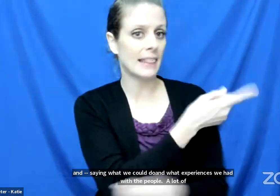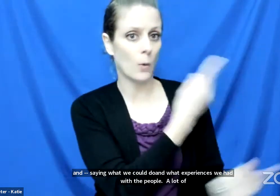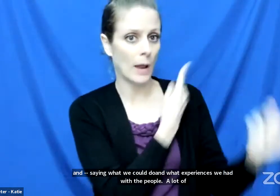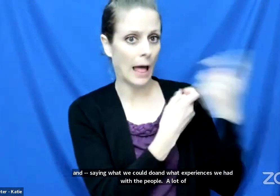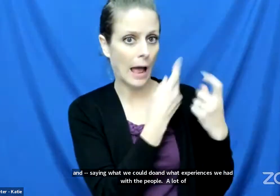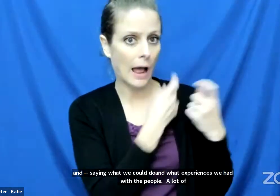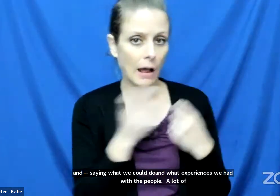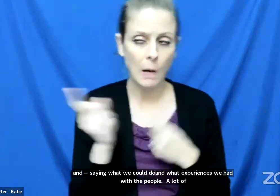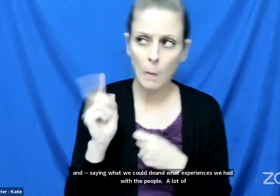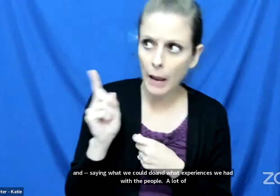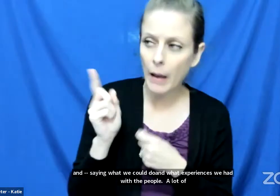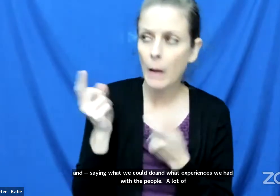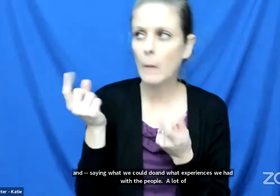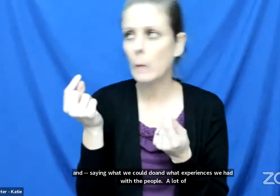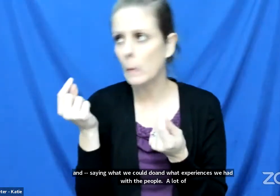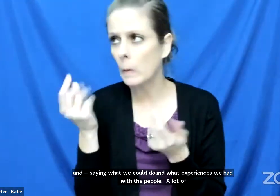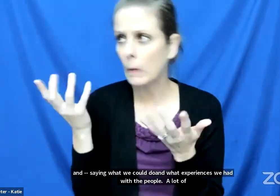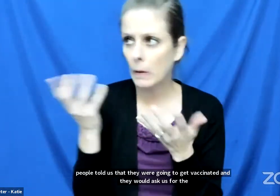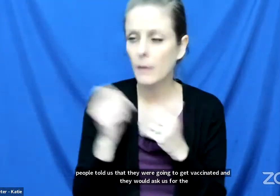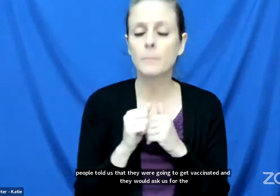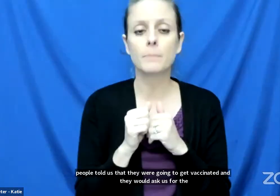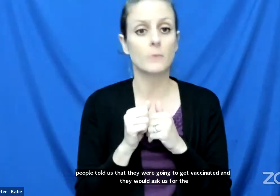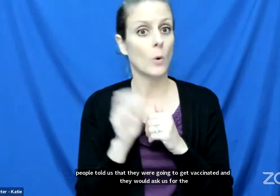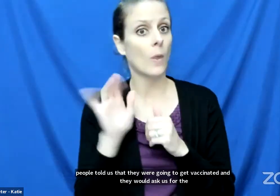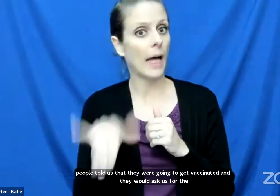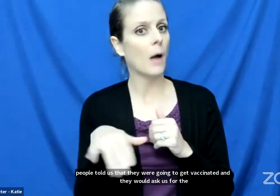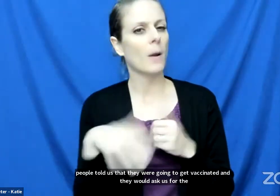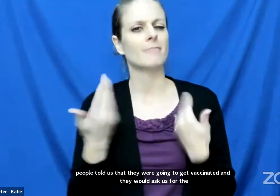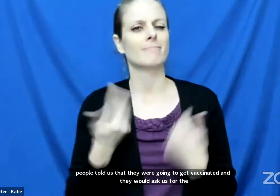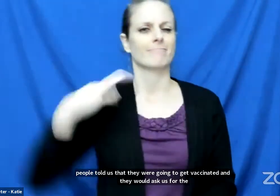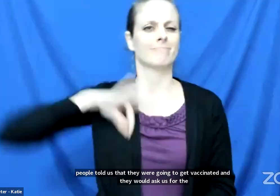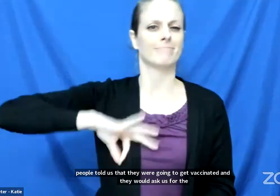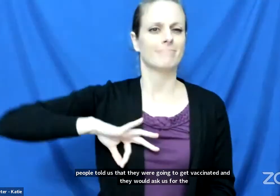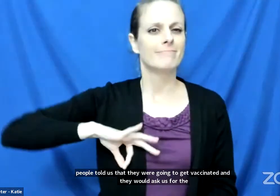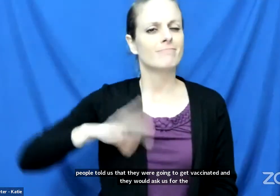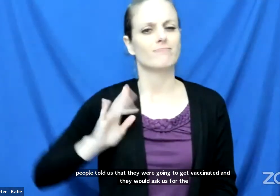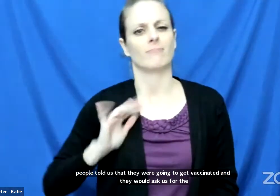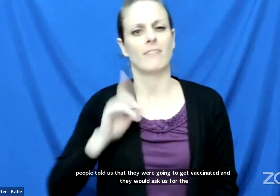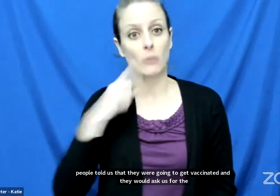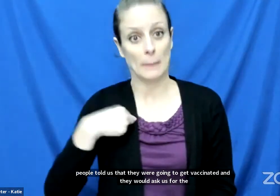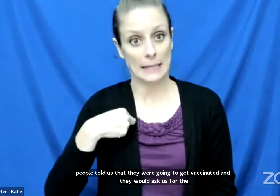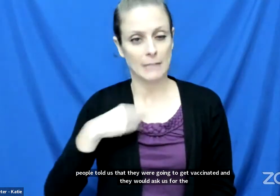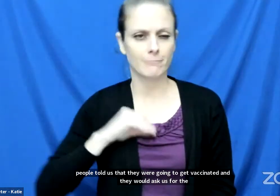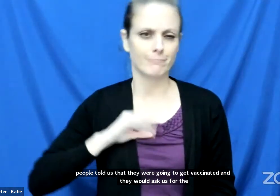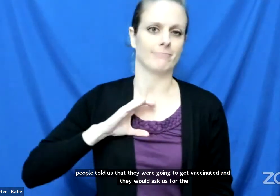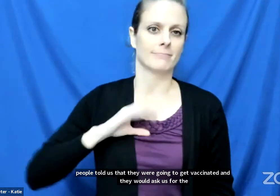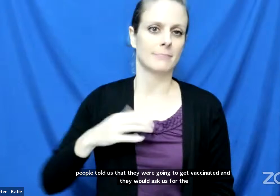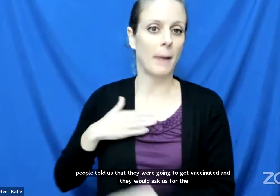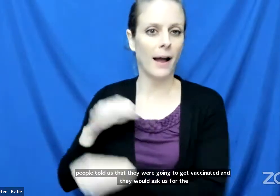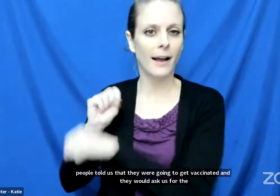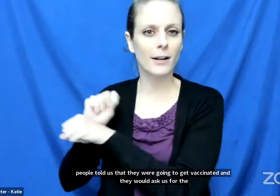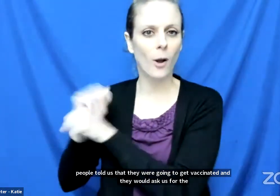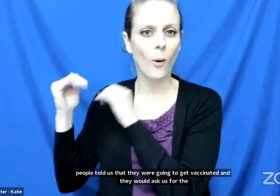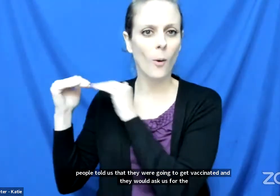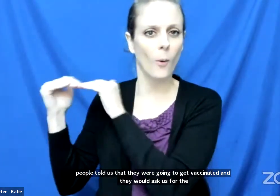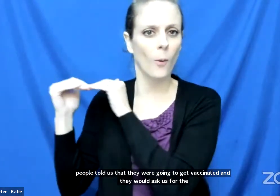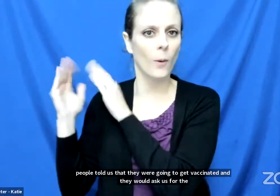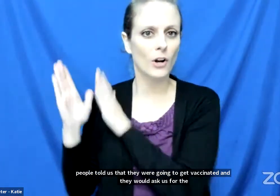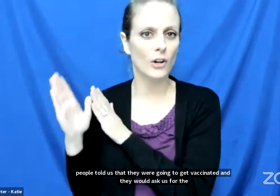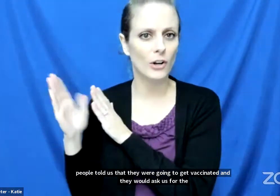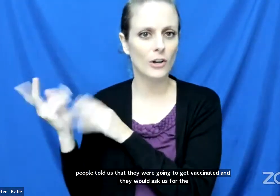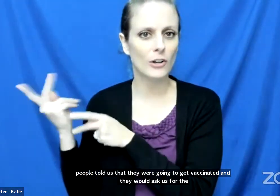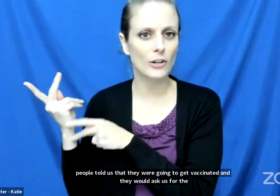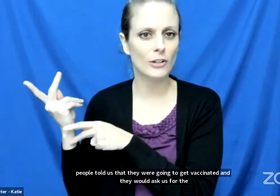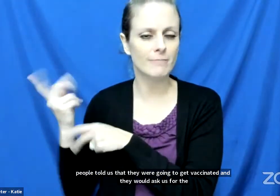eso fue muy agradable para mí, fue un orgullo para mí, para mis compañeras, el ver que podíamos lograr que varias personas de todas las que